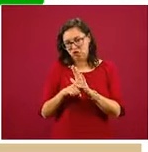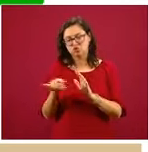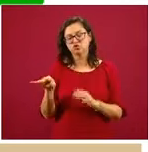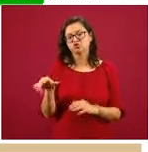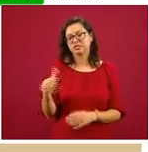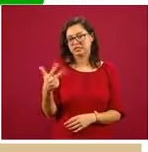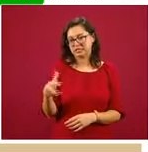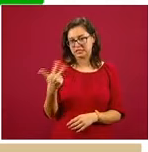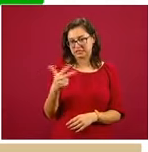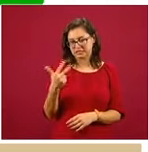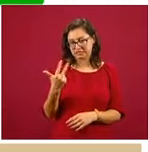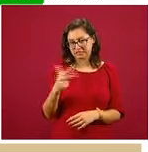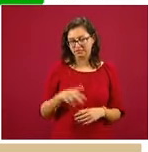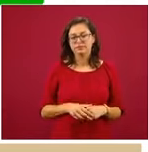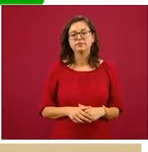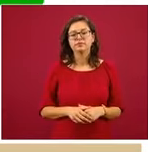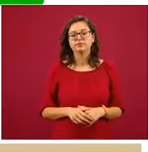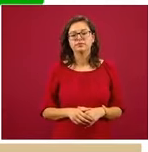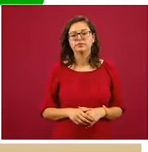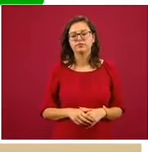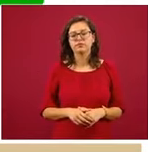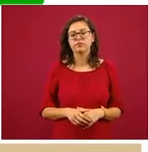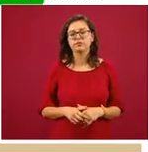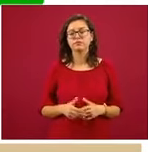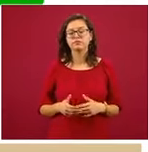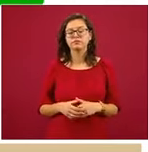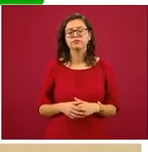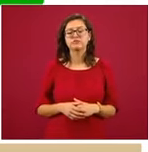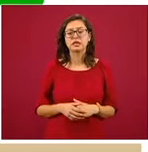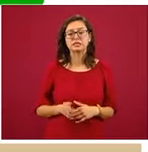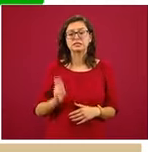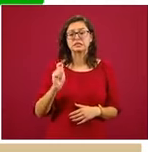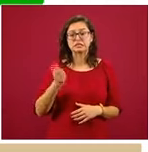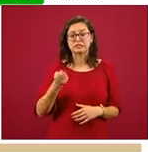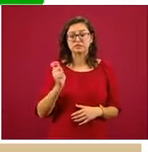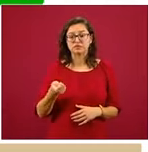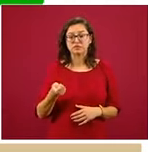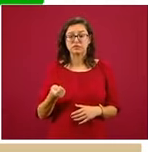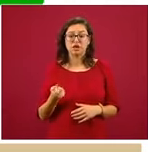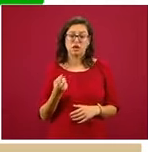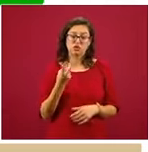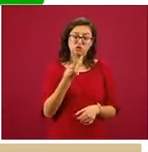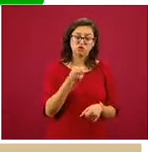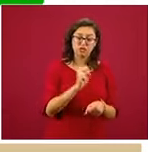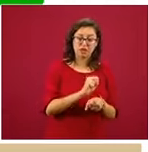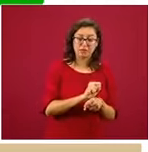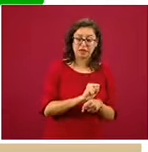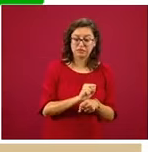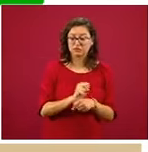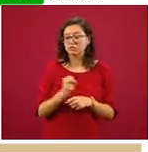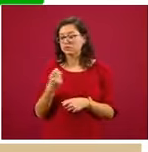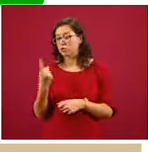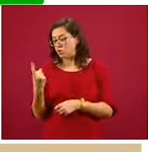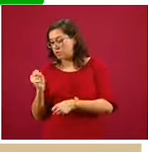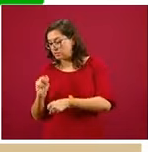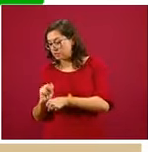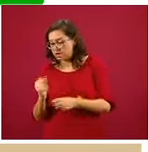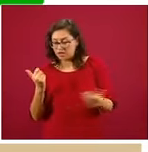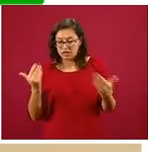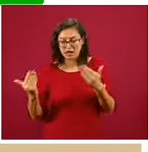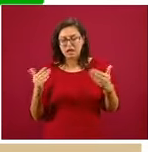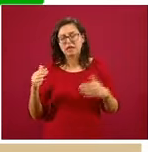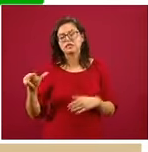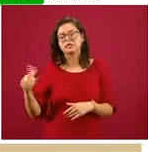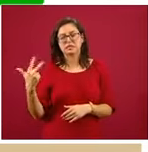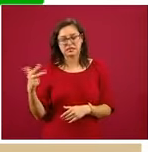La tendencia descendente, o en este caso el resultado de esta disminución entre las 2 semanas, es del menos 13%. Vamos a